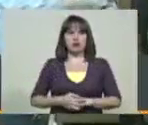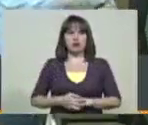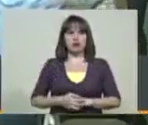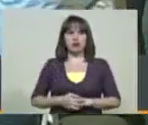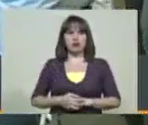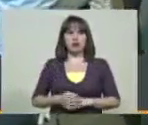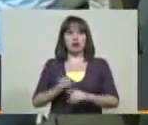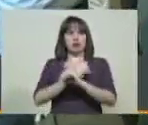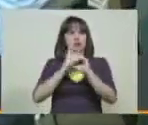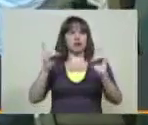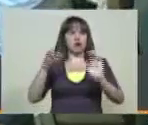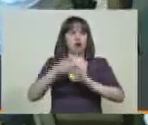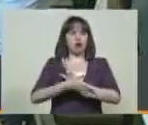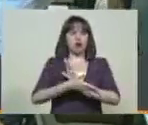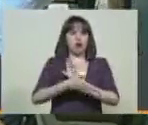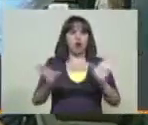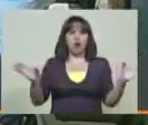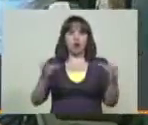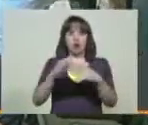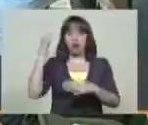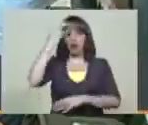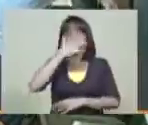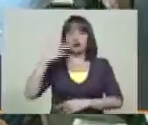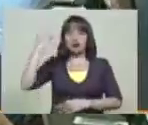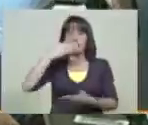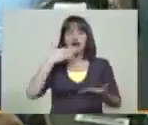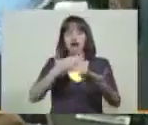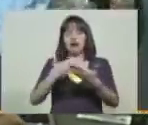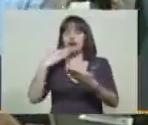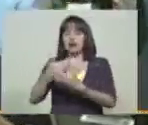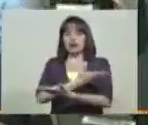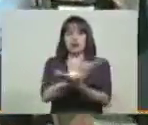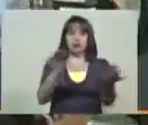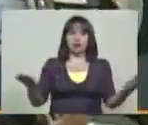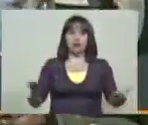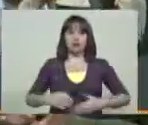dominicana y congreso nacional ha explicado en sudáfrica muchas gracias a todos